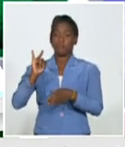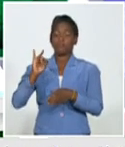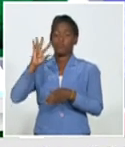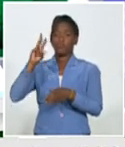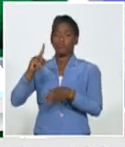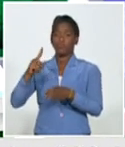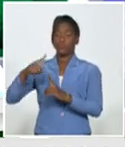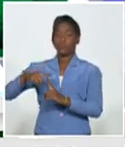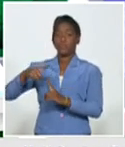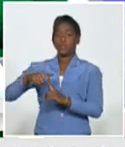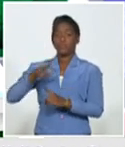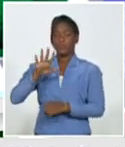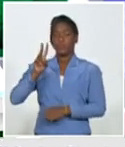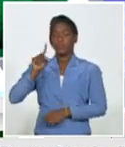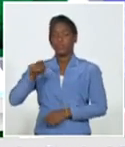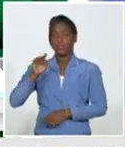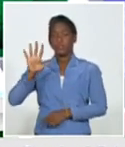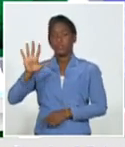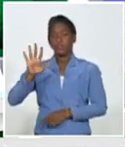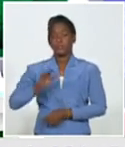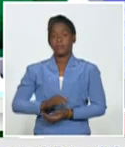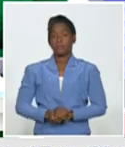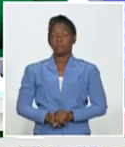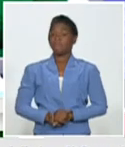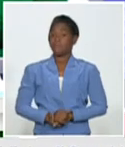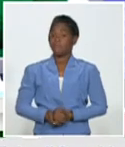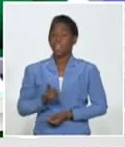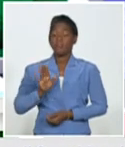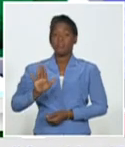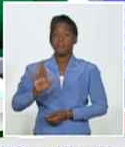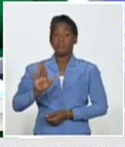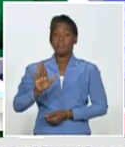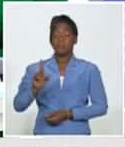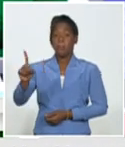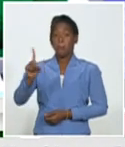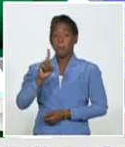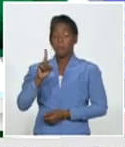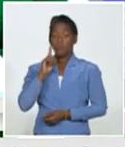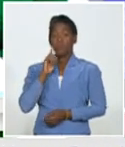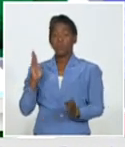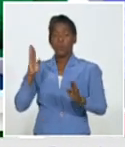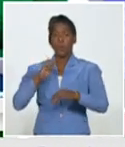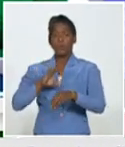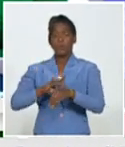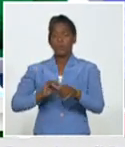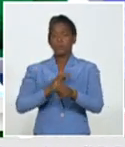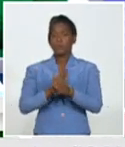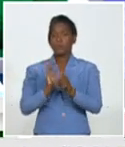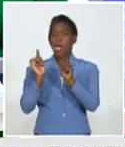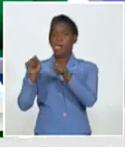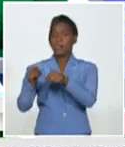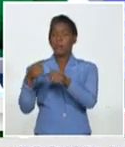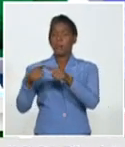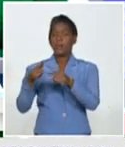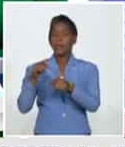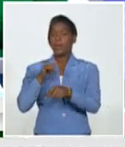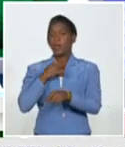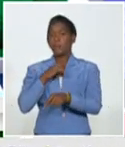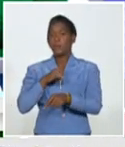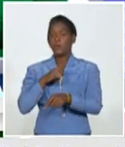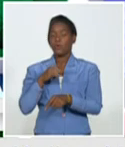52,5%. Característica de la enfermedad que se hace patente todos los días por el número